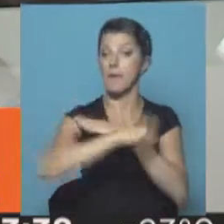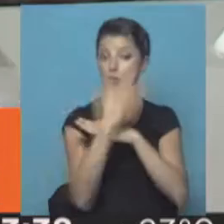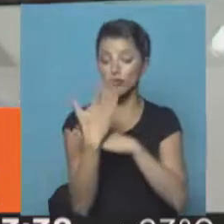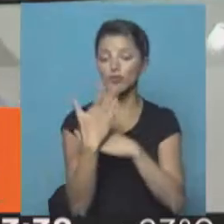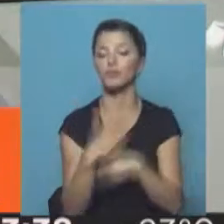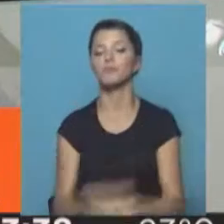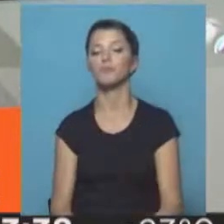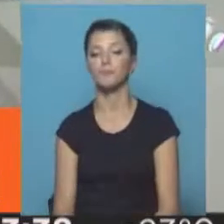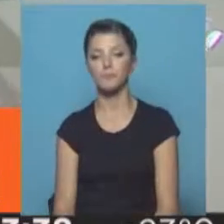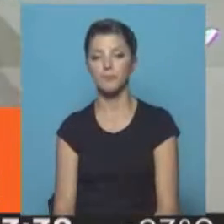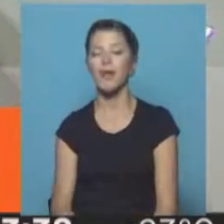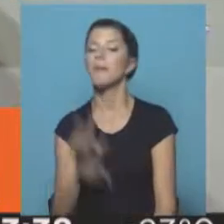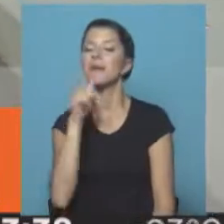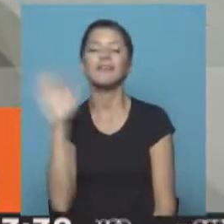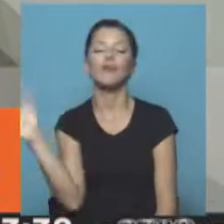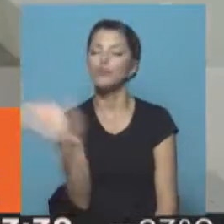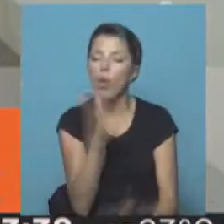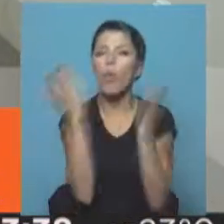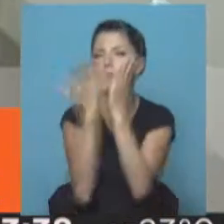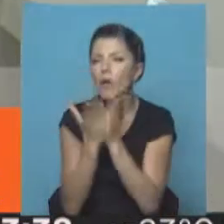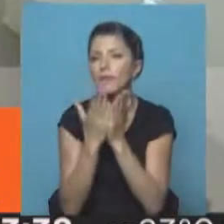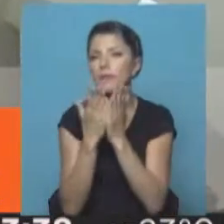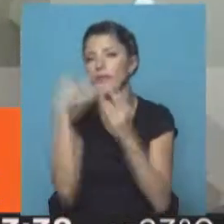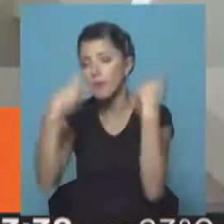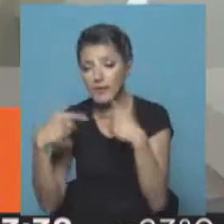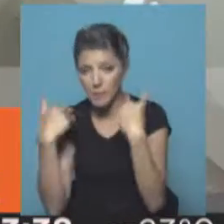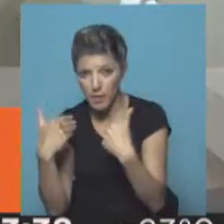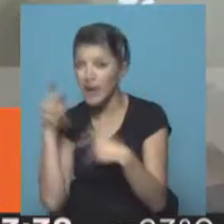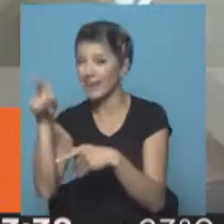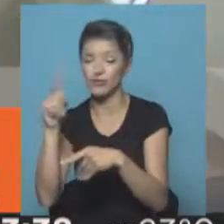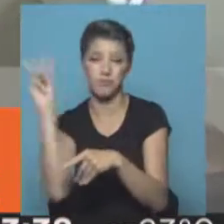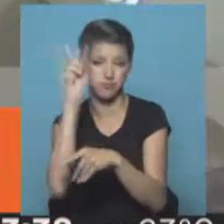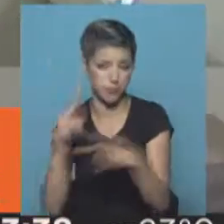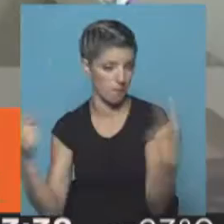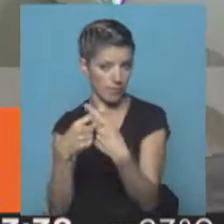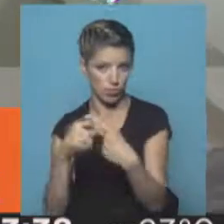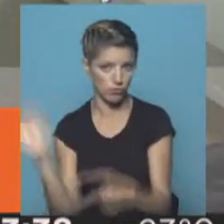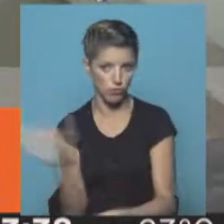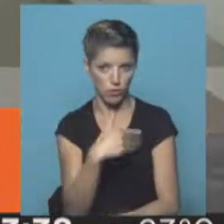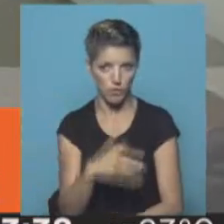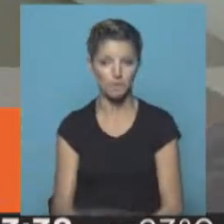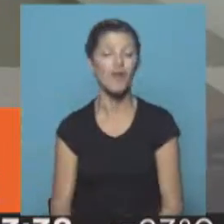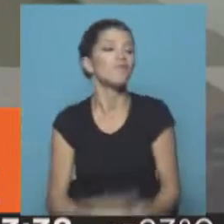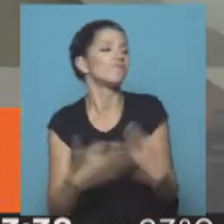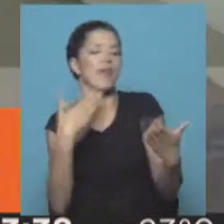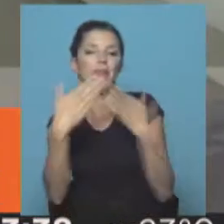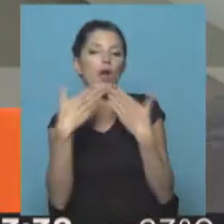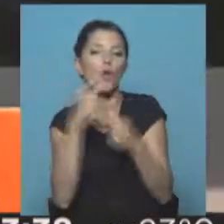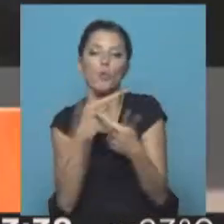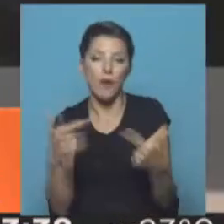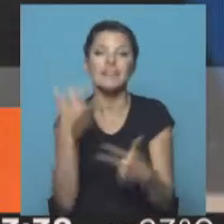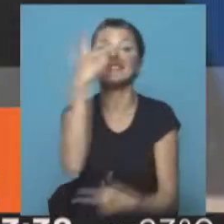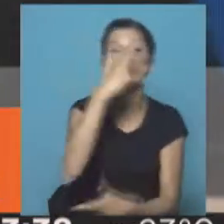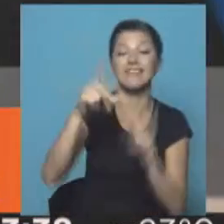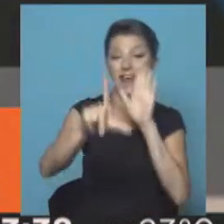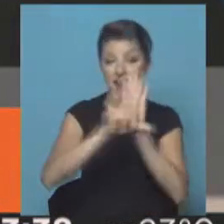están en todas las hipótesis que hagamos. Venezuela está enfrentando todo. Al no haber diálogo, justamente, 300 leyes y 400 tratados